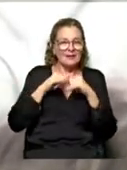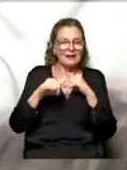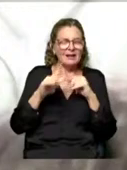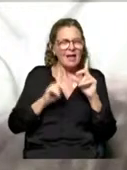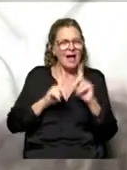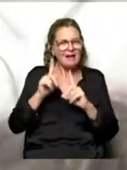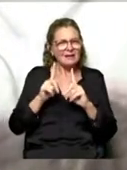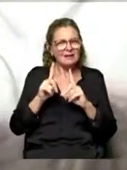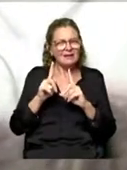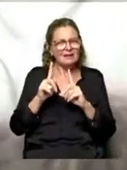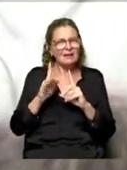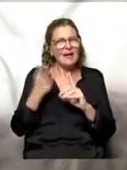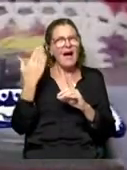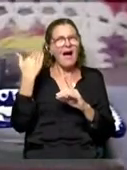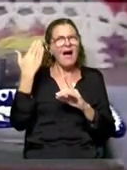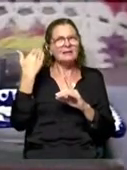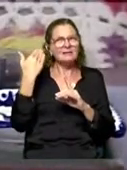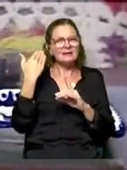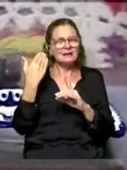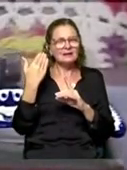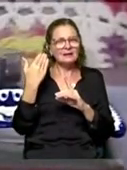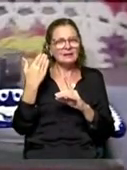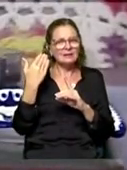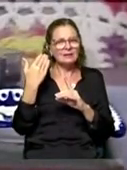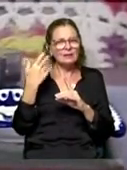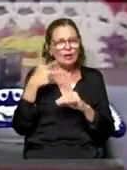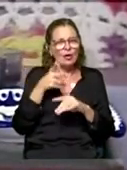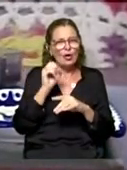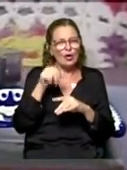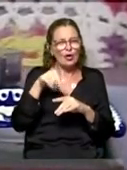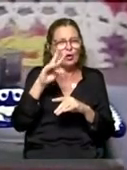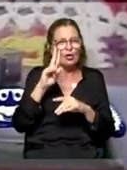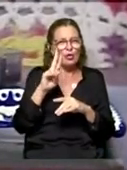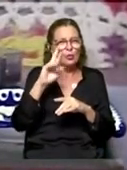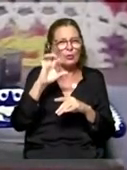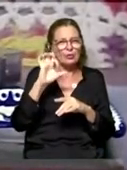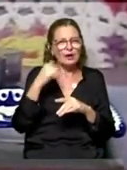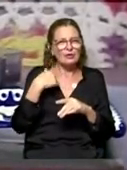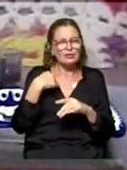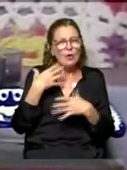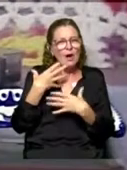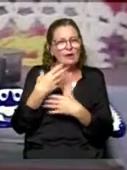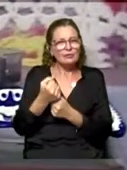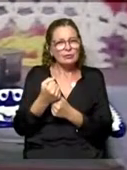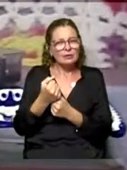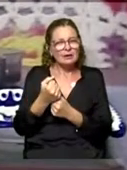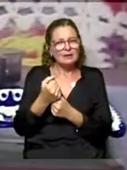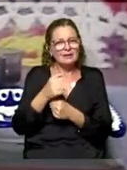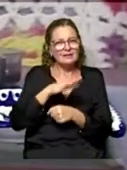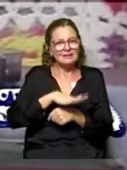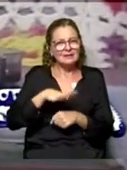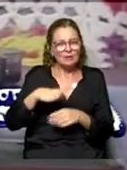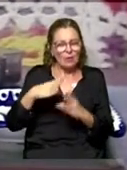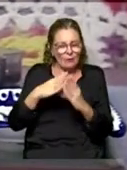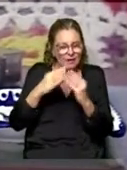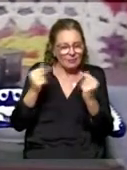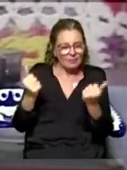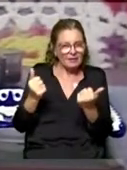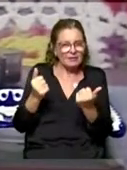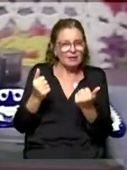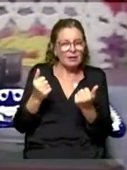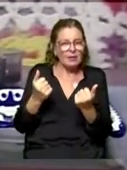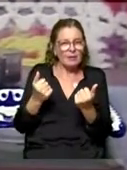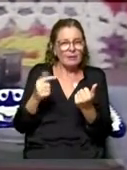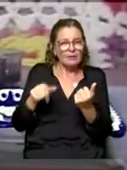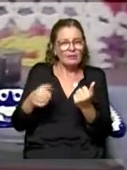que en un momento determinado en Honduras yo le di una mano porque estos chicos que habían desaparecido aparecieron después